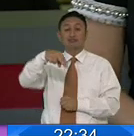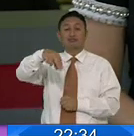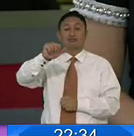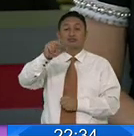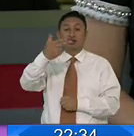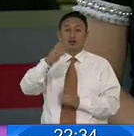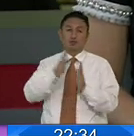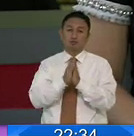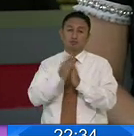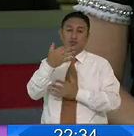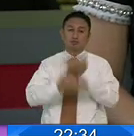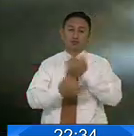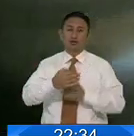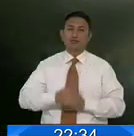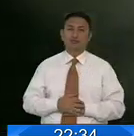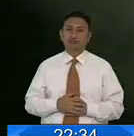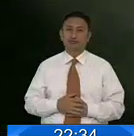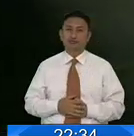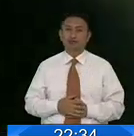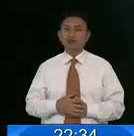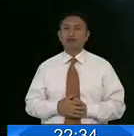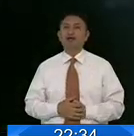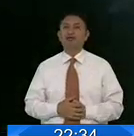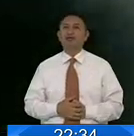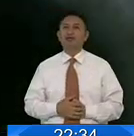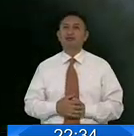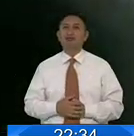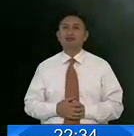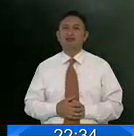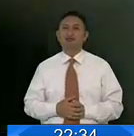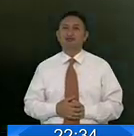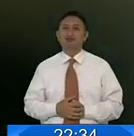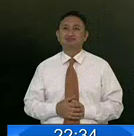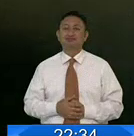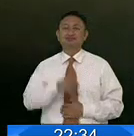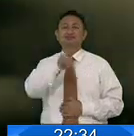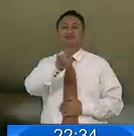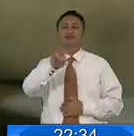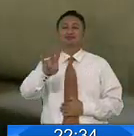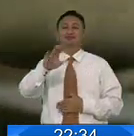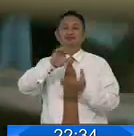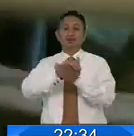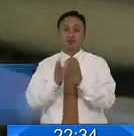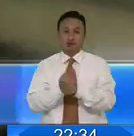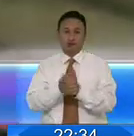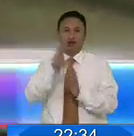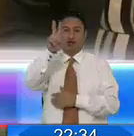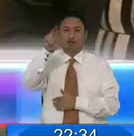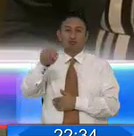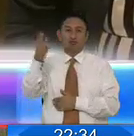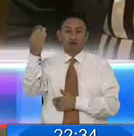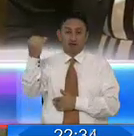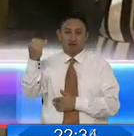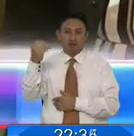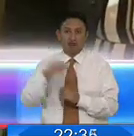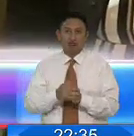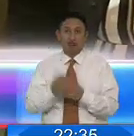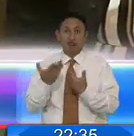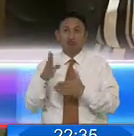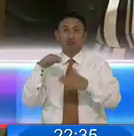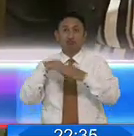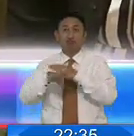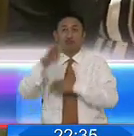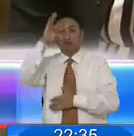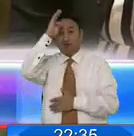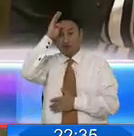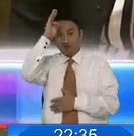ajustes la vida de nachito cambió desde aquel 27 de noviembre de 2014 cuando ingreso al hospital carlos